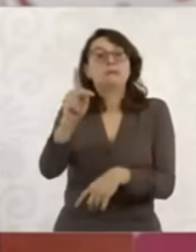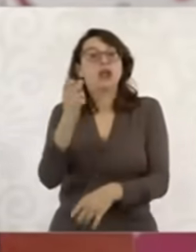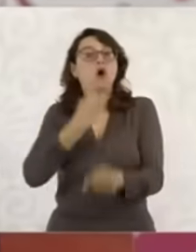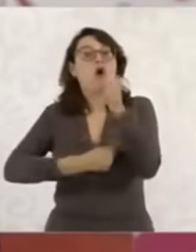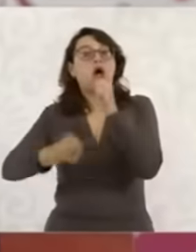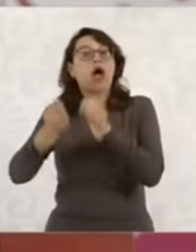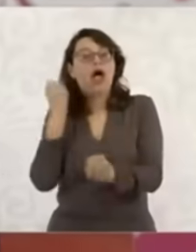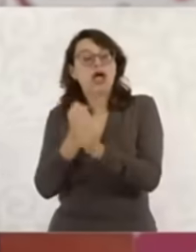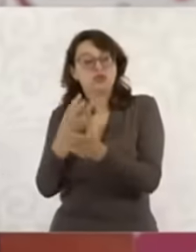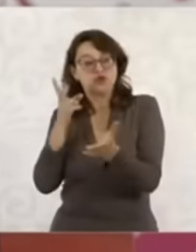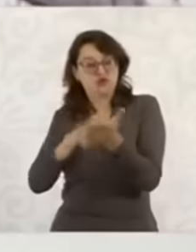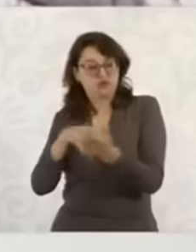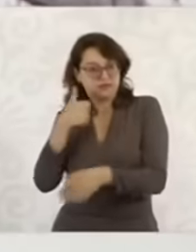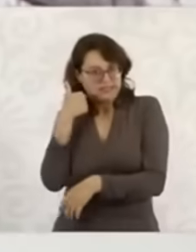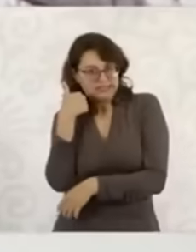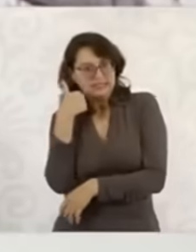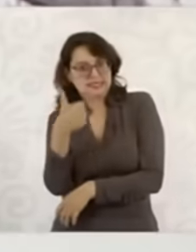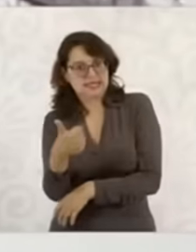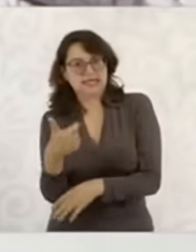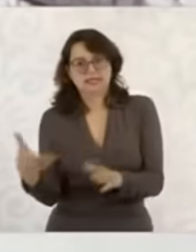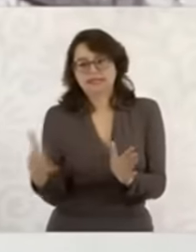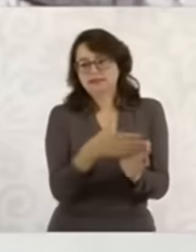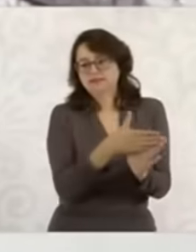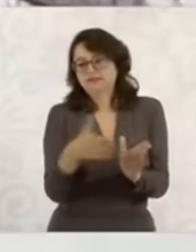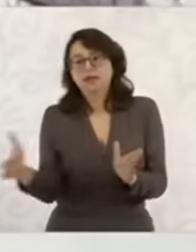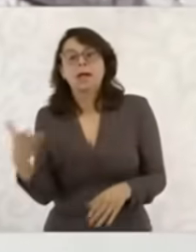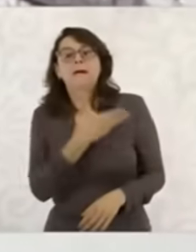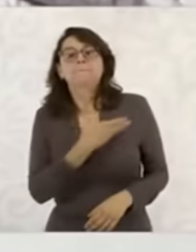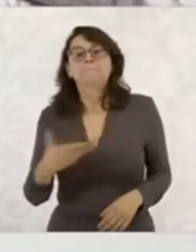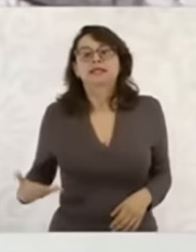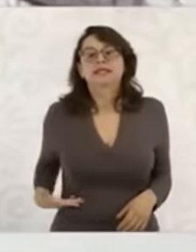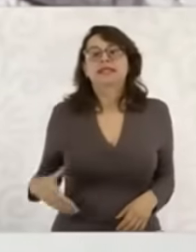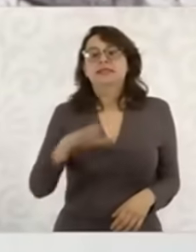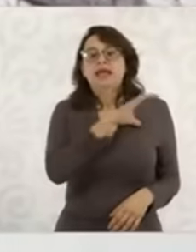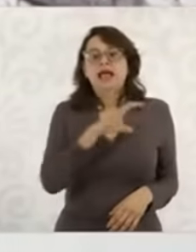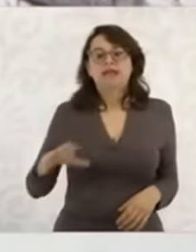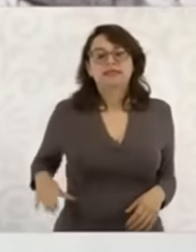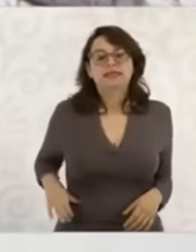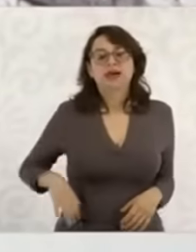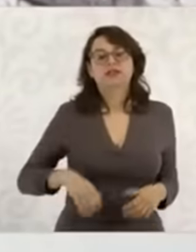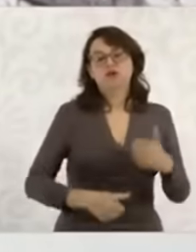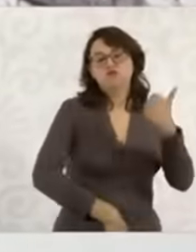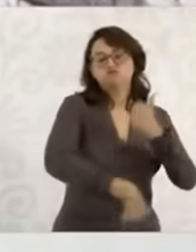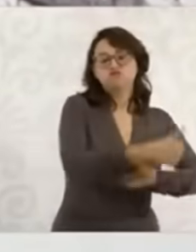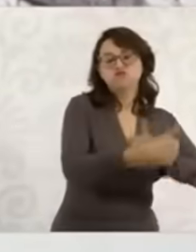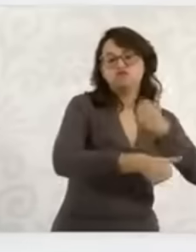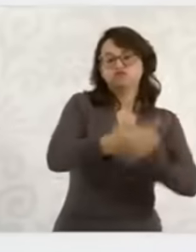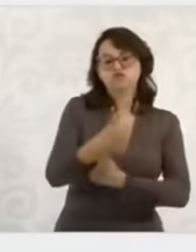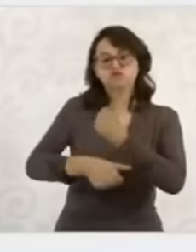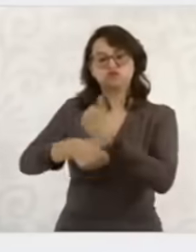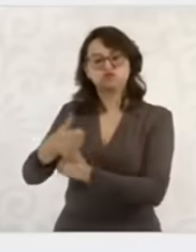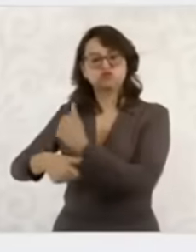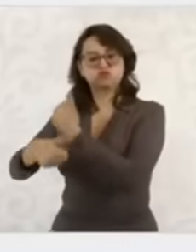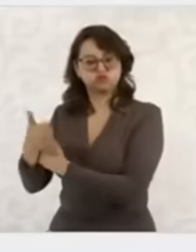candidatos a la presidencia de la República, los principales, digamos,